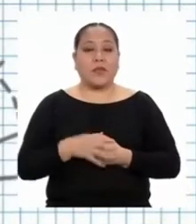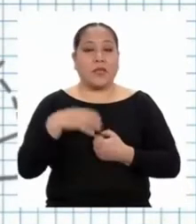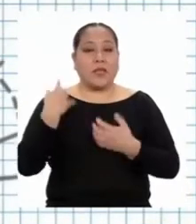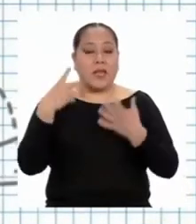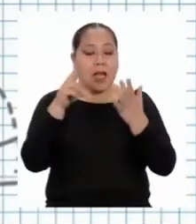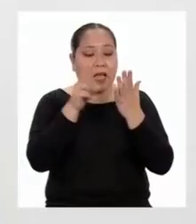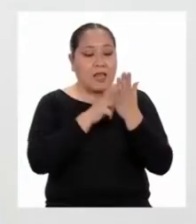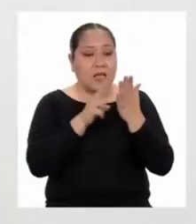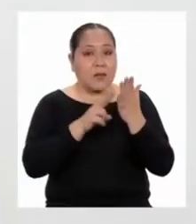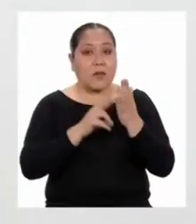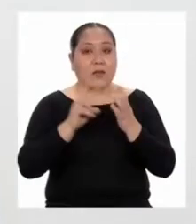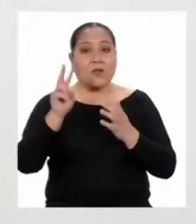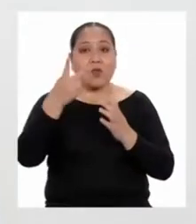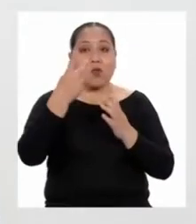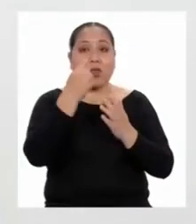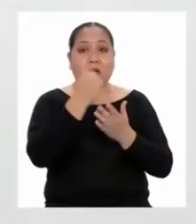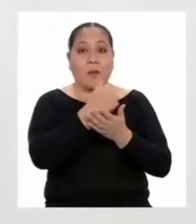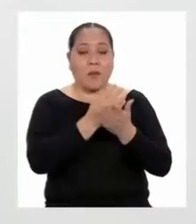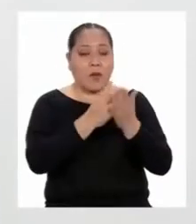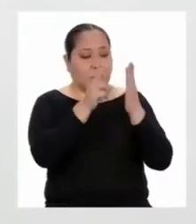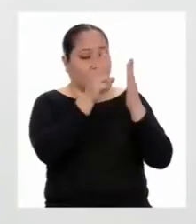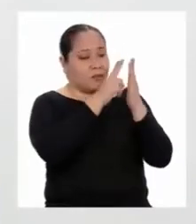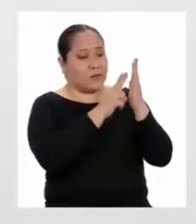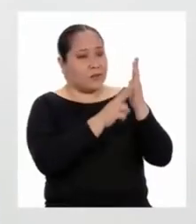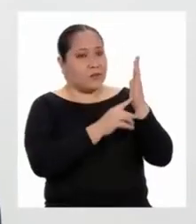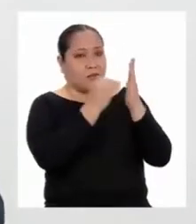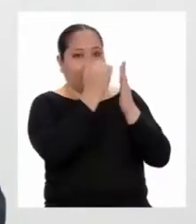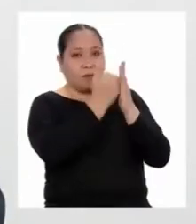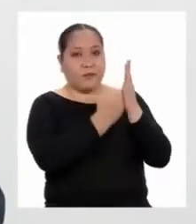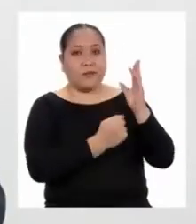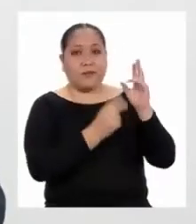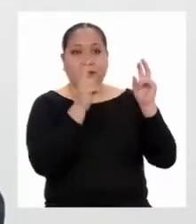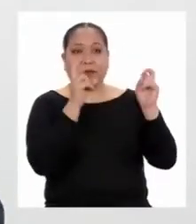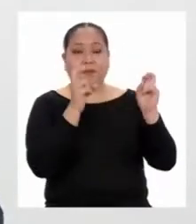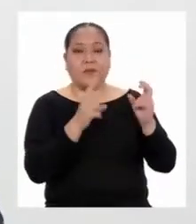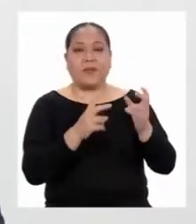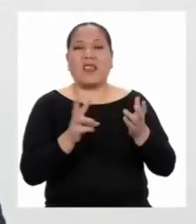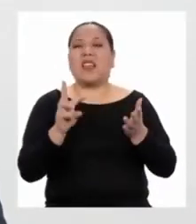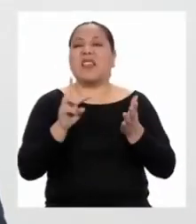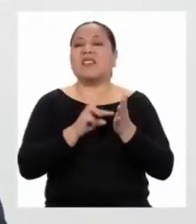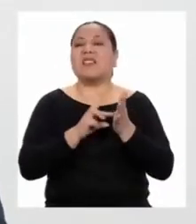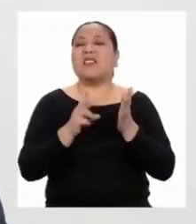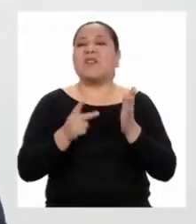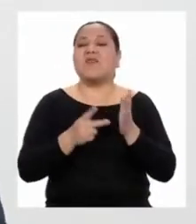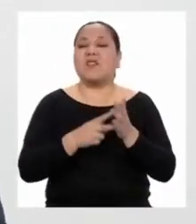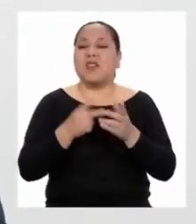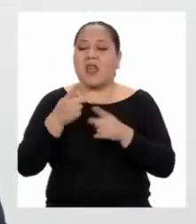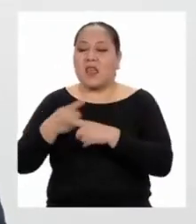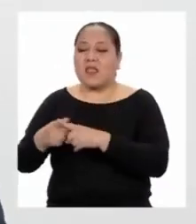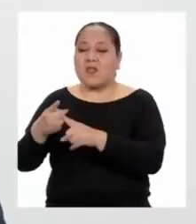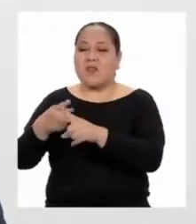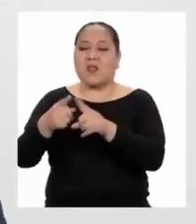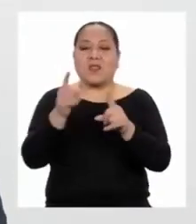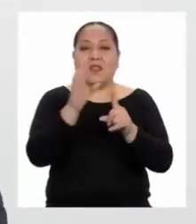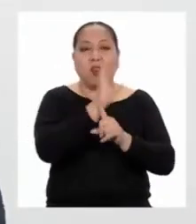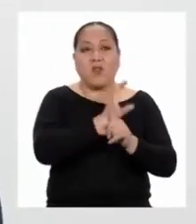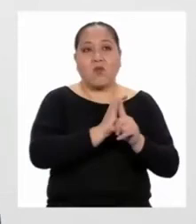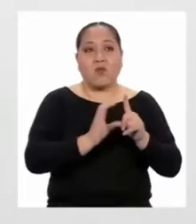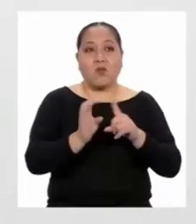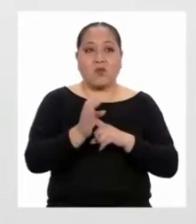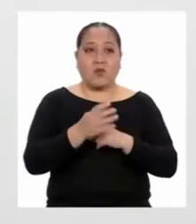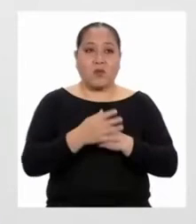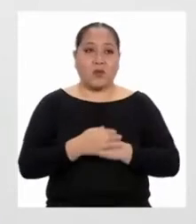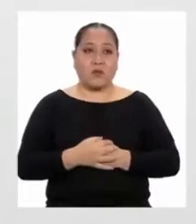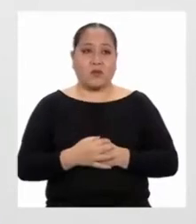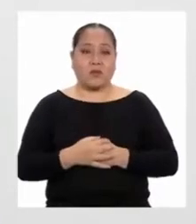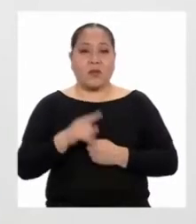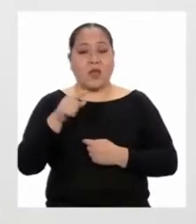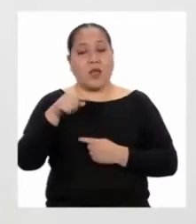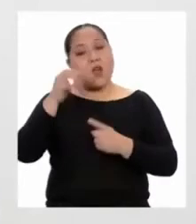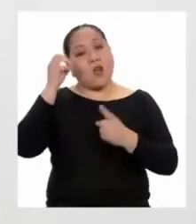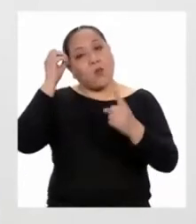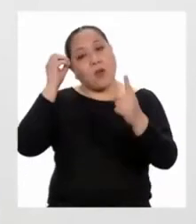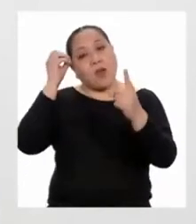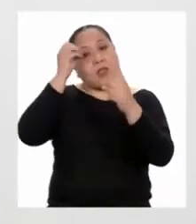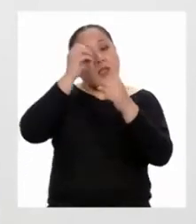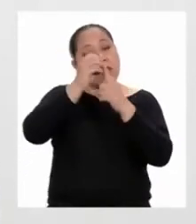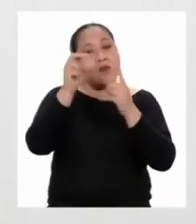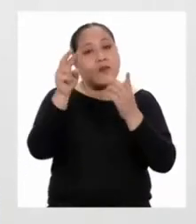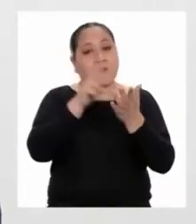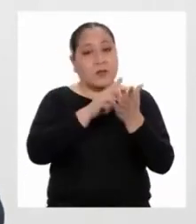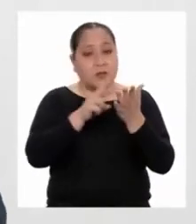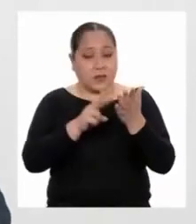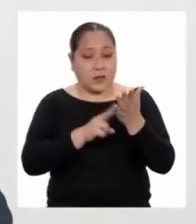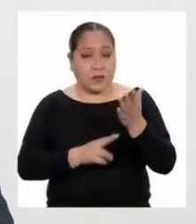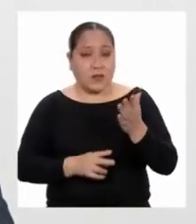Leímos la segunda parte del texto titulado ¿Qué es la diversidad cultural? El objetivo de la